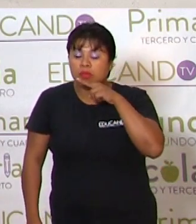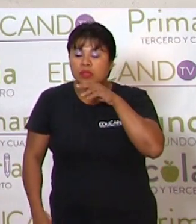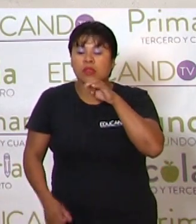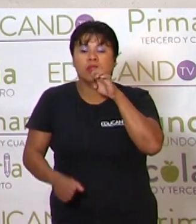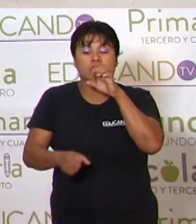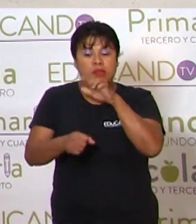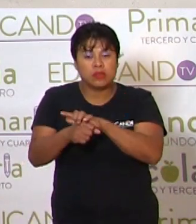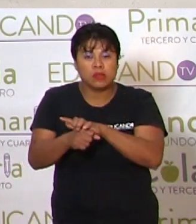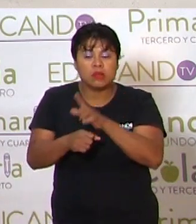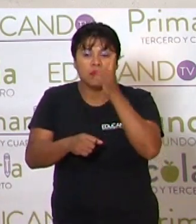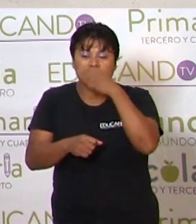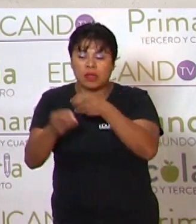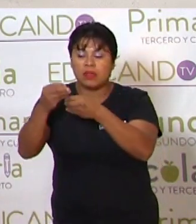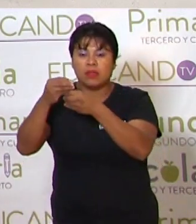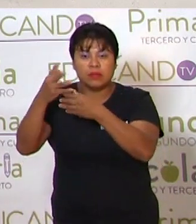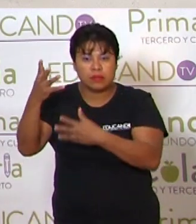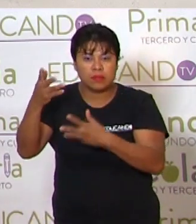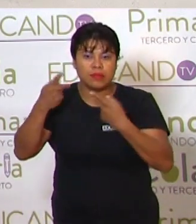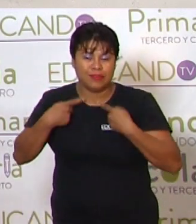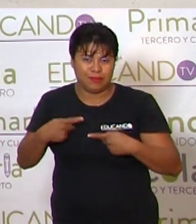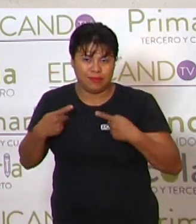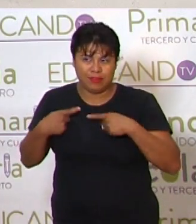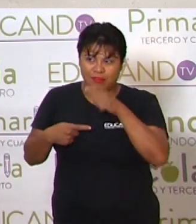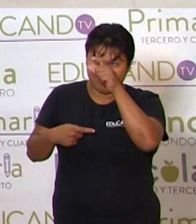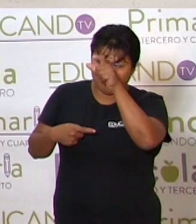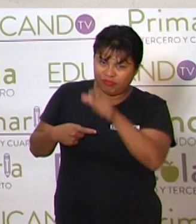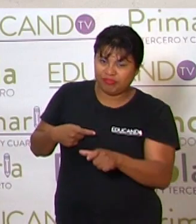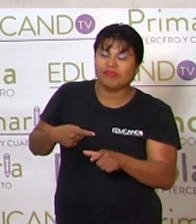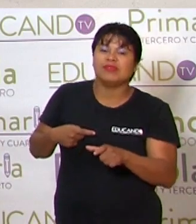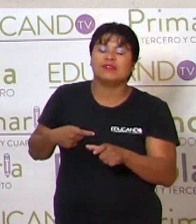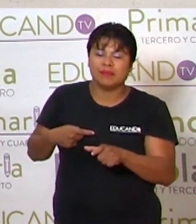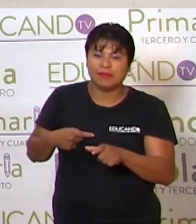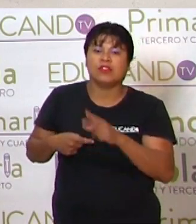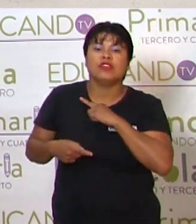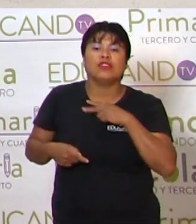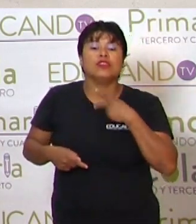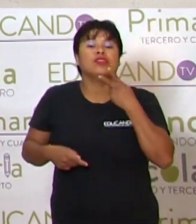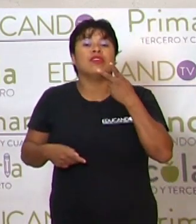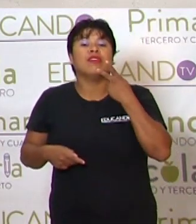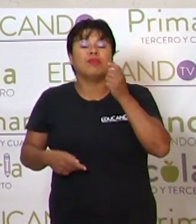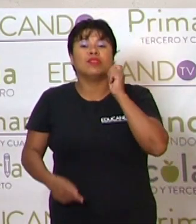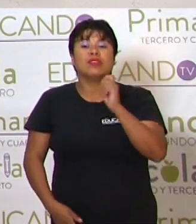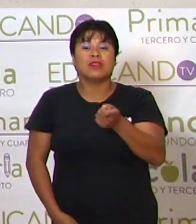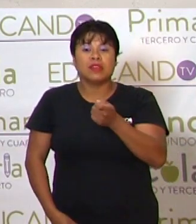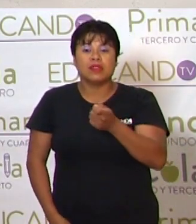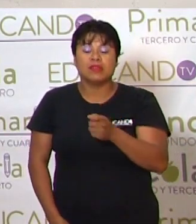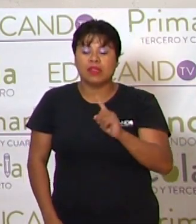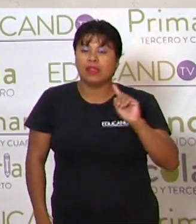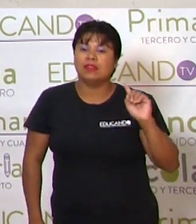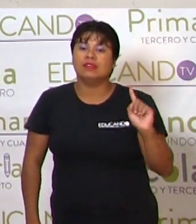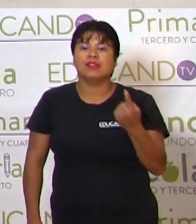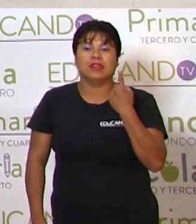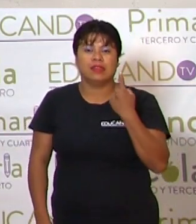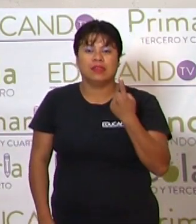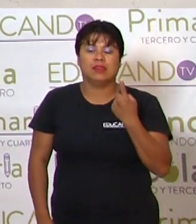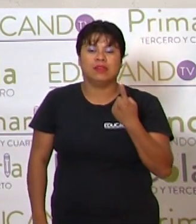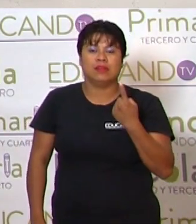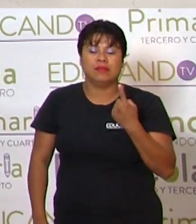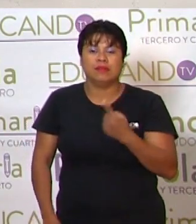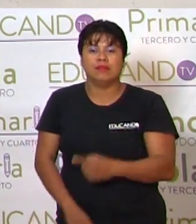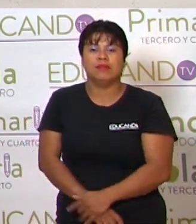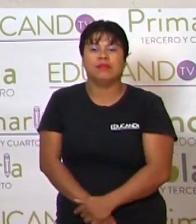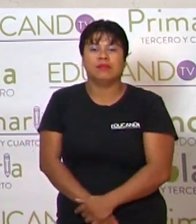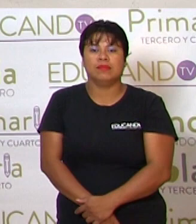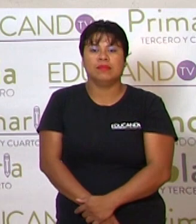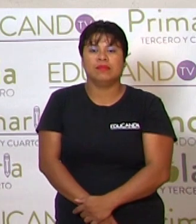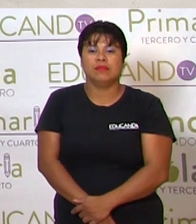verbos específicos para describir personas. Y hablamos de lo que son el ser,